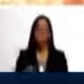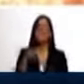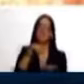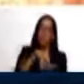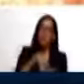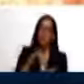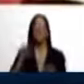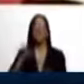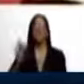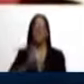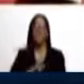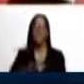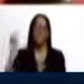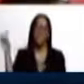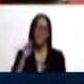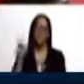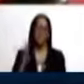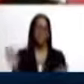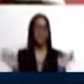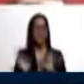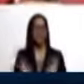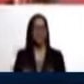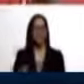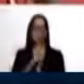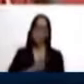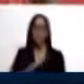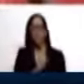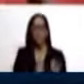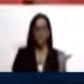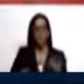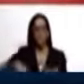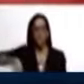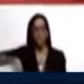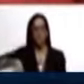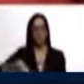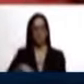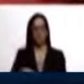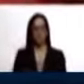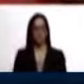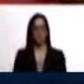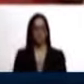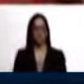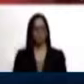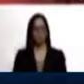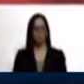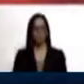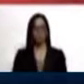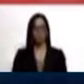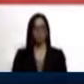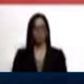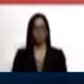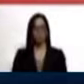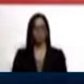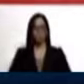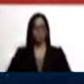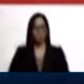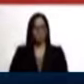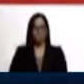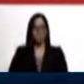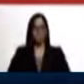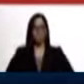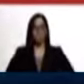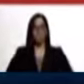años casi e en cada caso donde hay una transición Argentina Brasil Chile